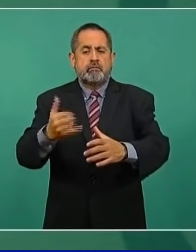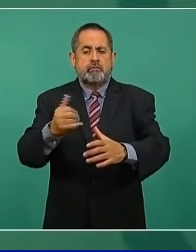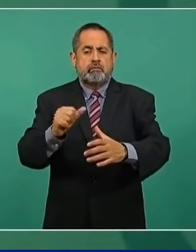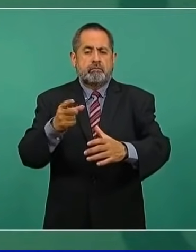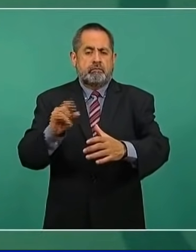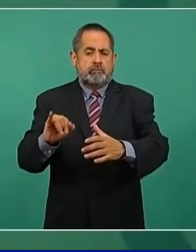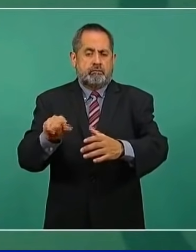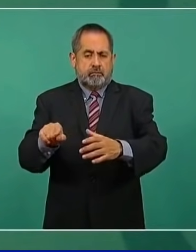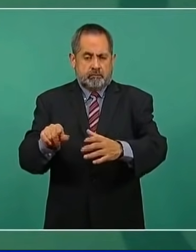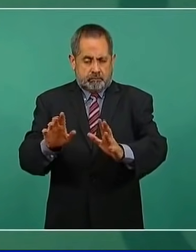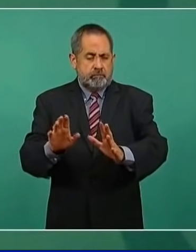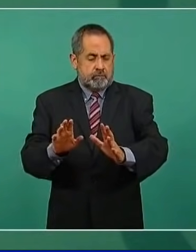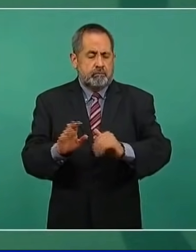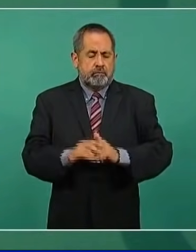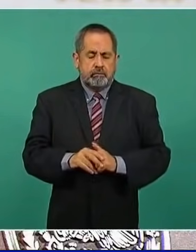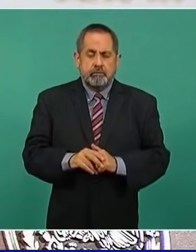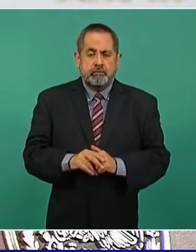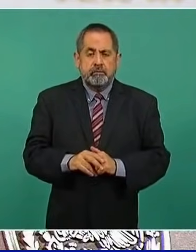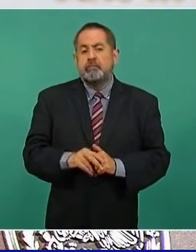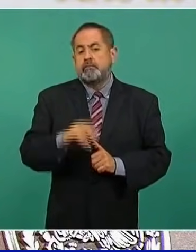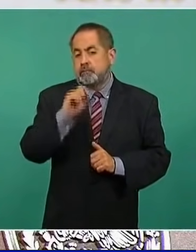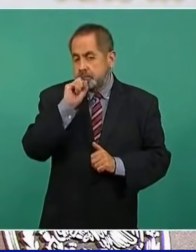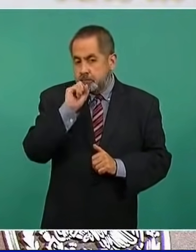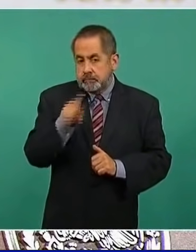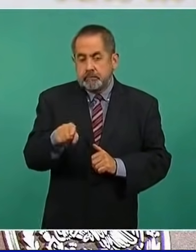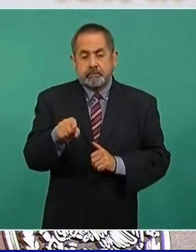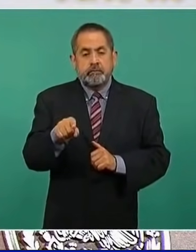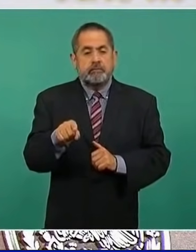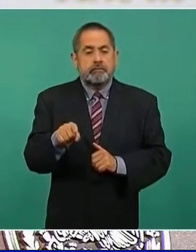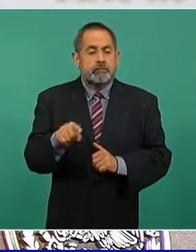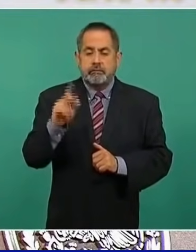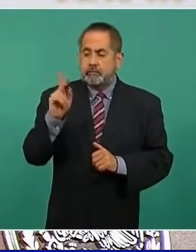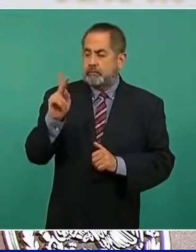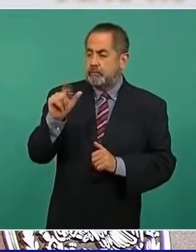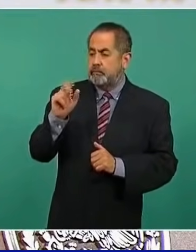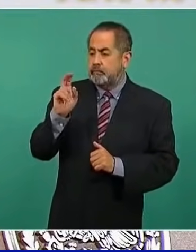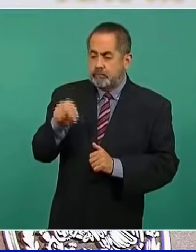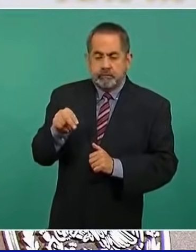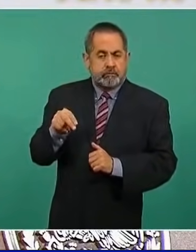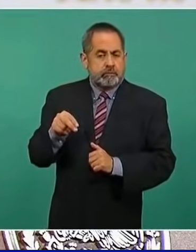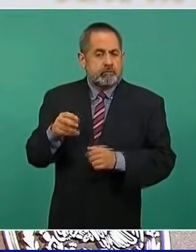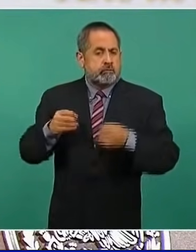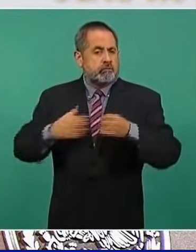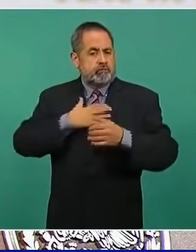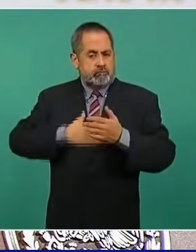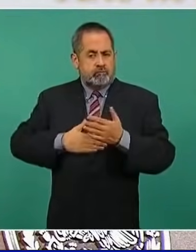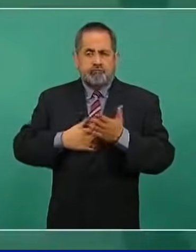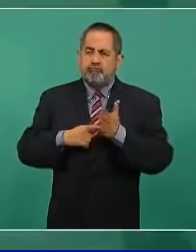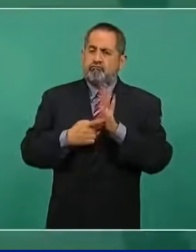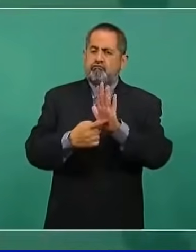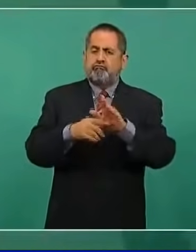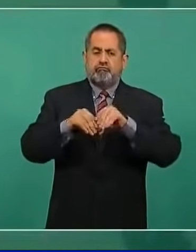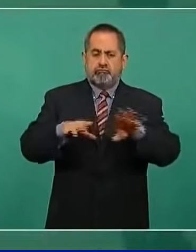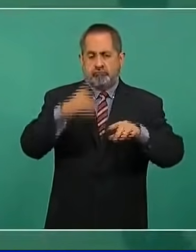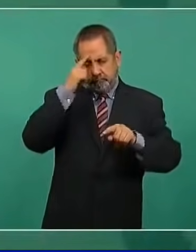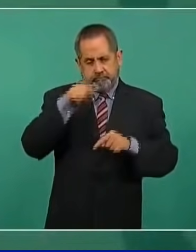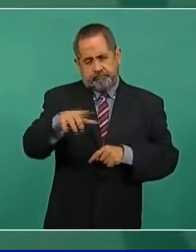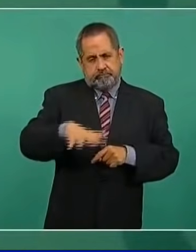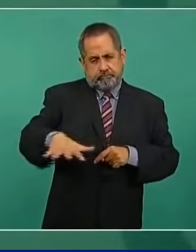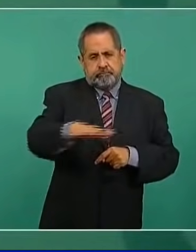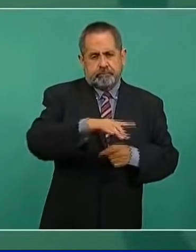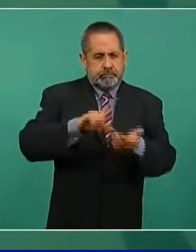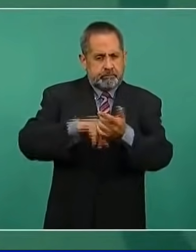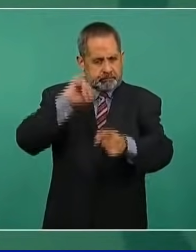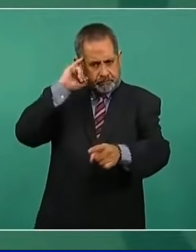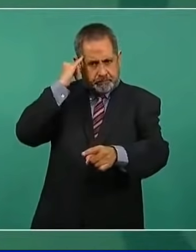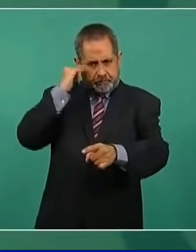y a dar a conocer las acciones del plan de justicia al pueblo yaqui. Esto es